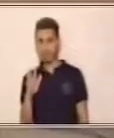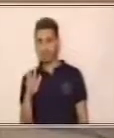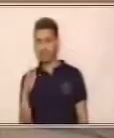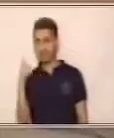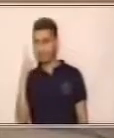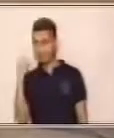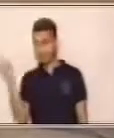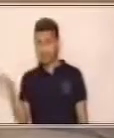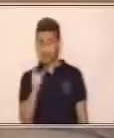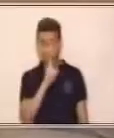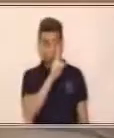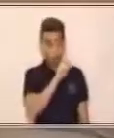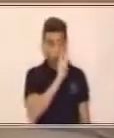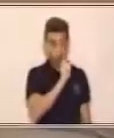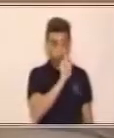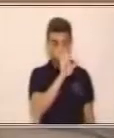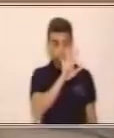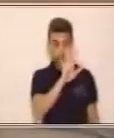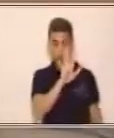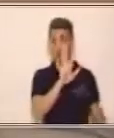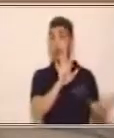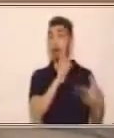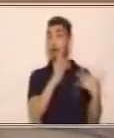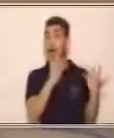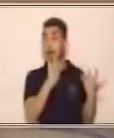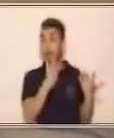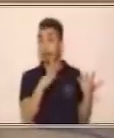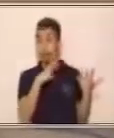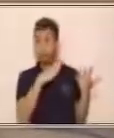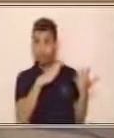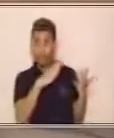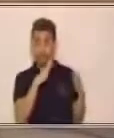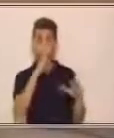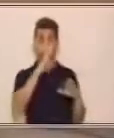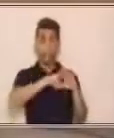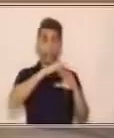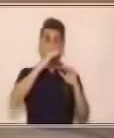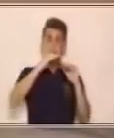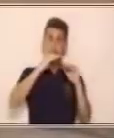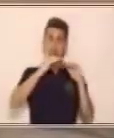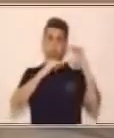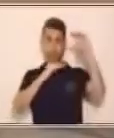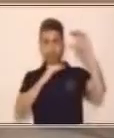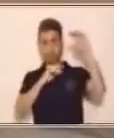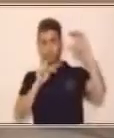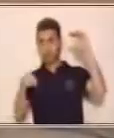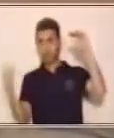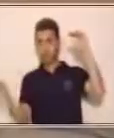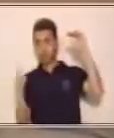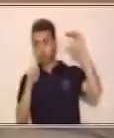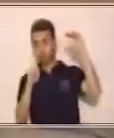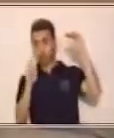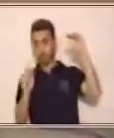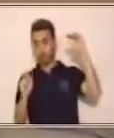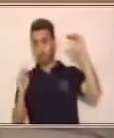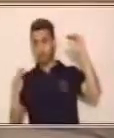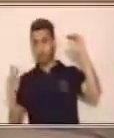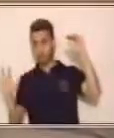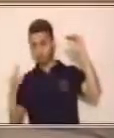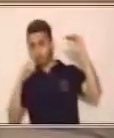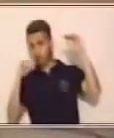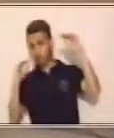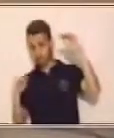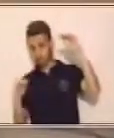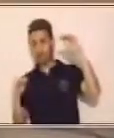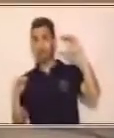es 1.5, este punto 5 tiene más valor que este 0.25. Ya habíamos